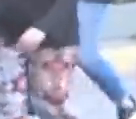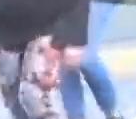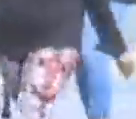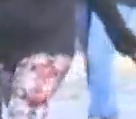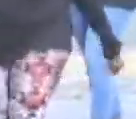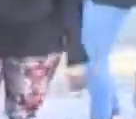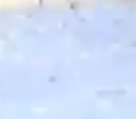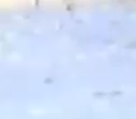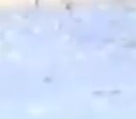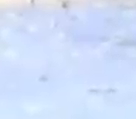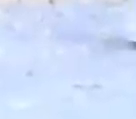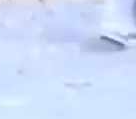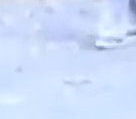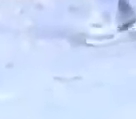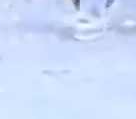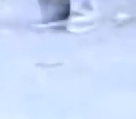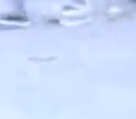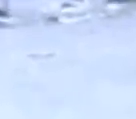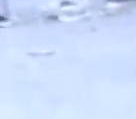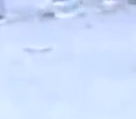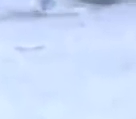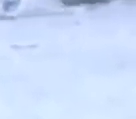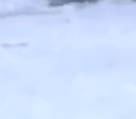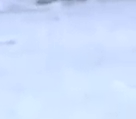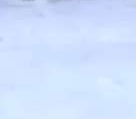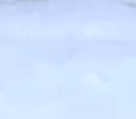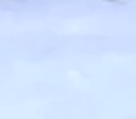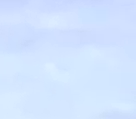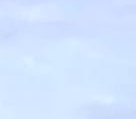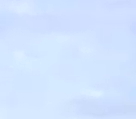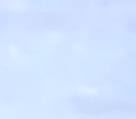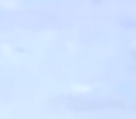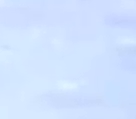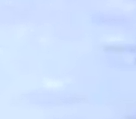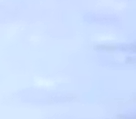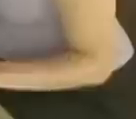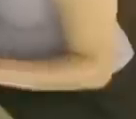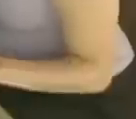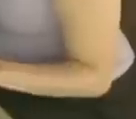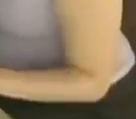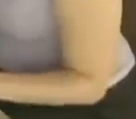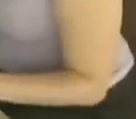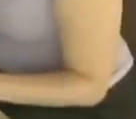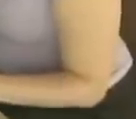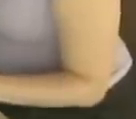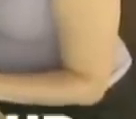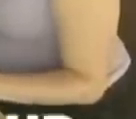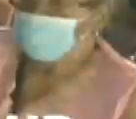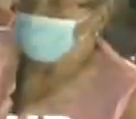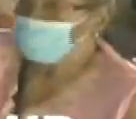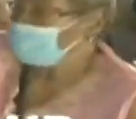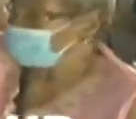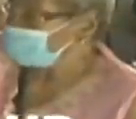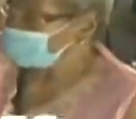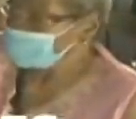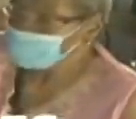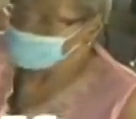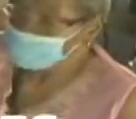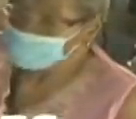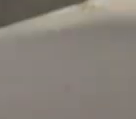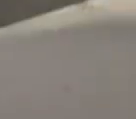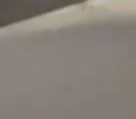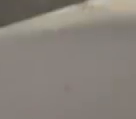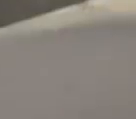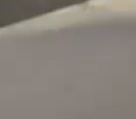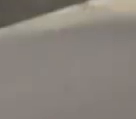El plan de inmunización masiva inició el 18 de febrero del presente año, teniendo como prioridad en su primera fase al personal de salud y